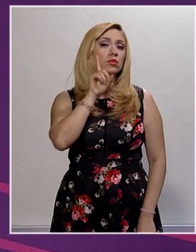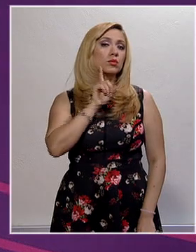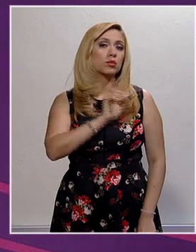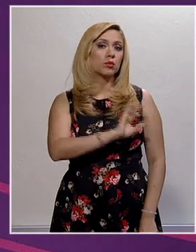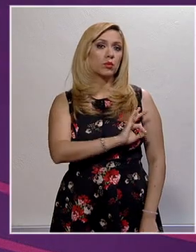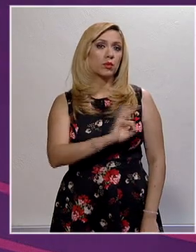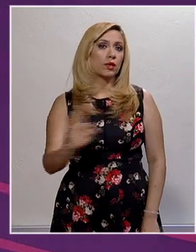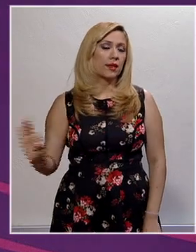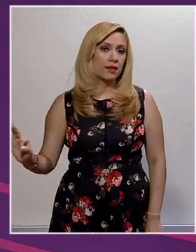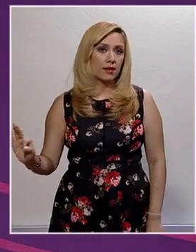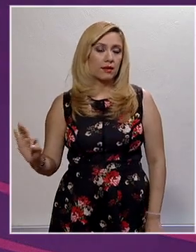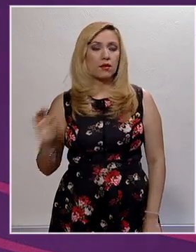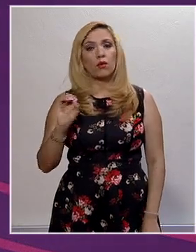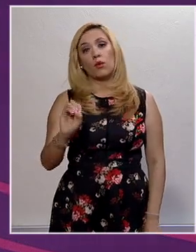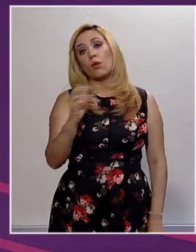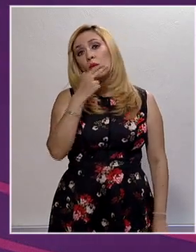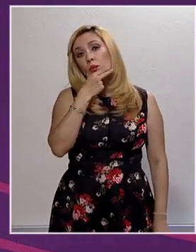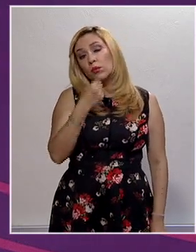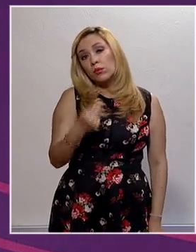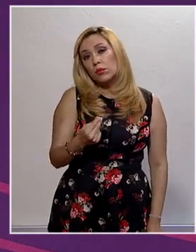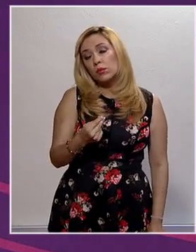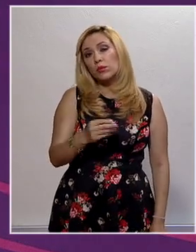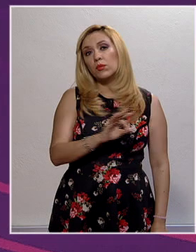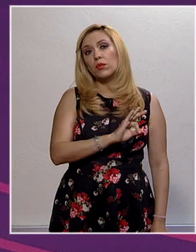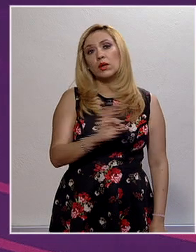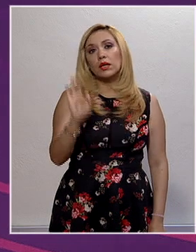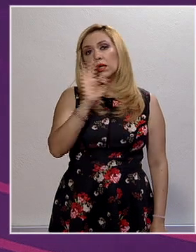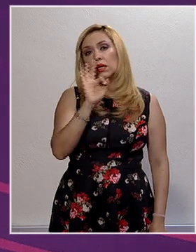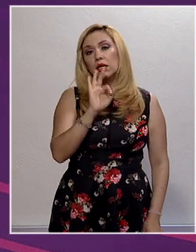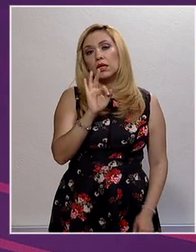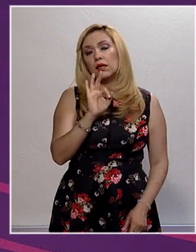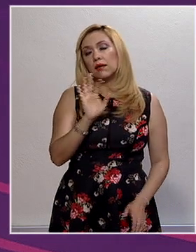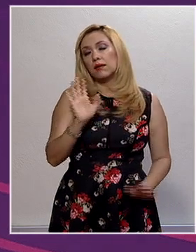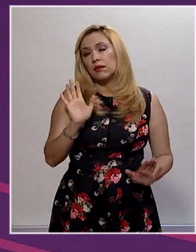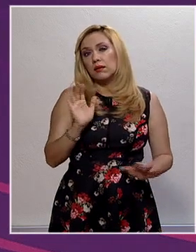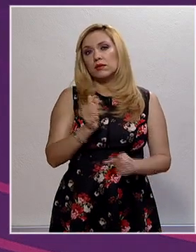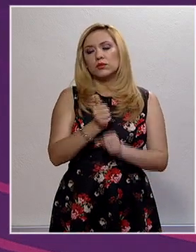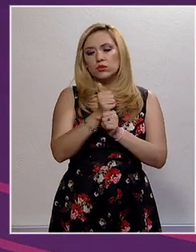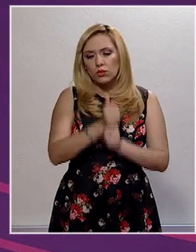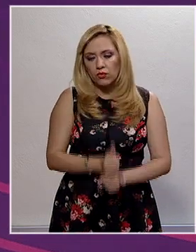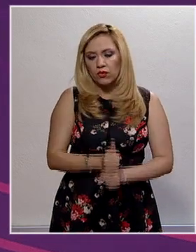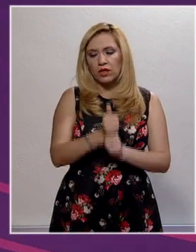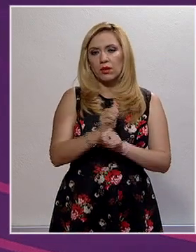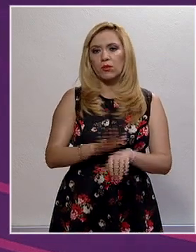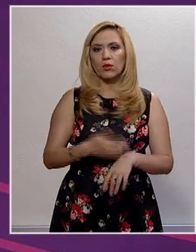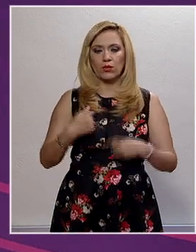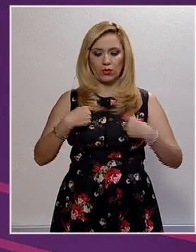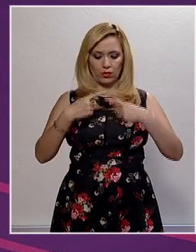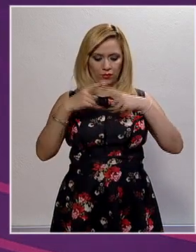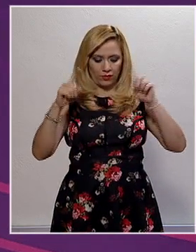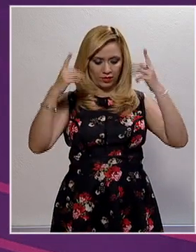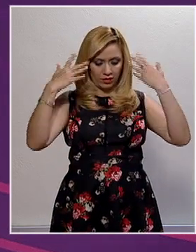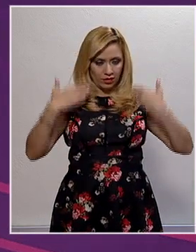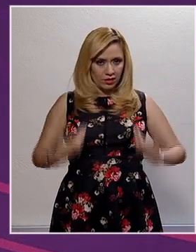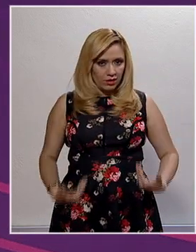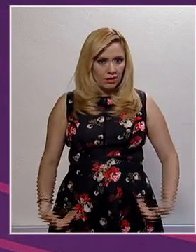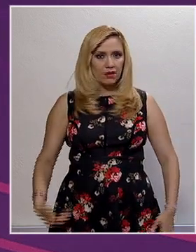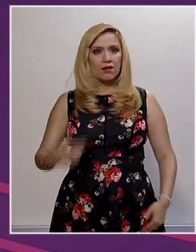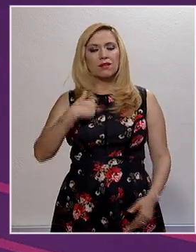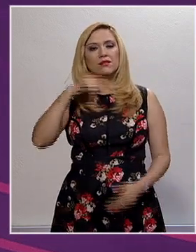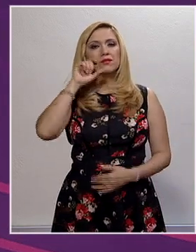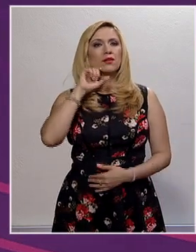puede, o incluso un hombre, sufrir un impacto diferenciado por su condición de género, por su orientación